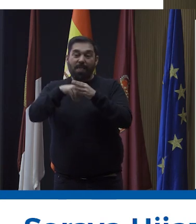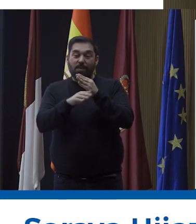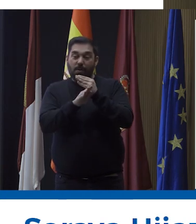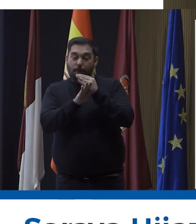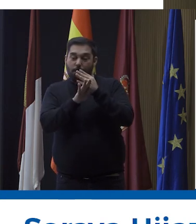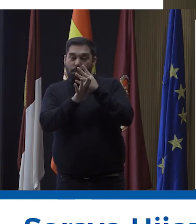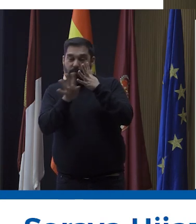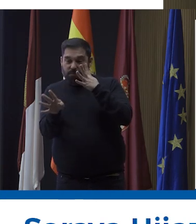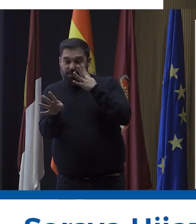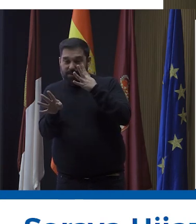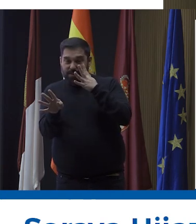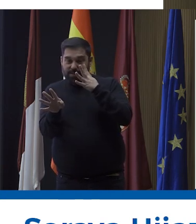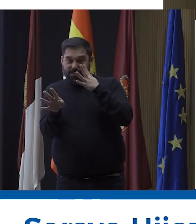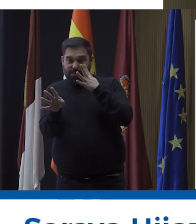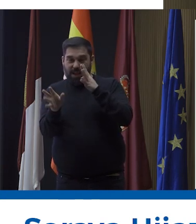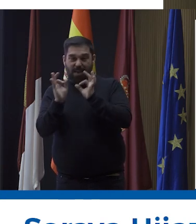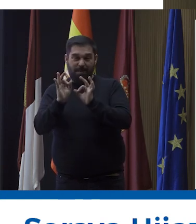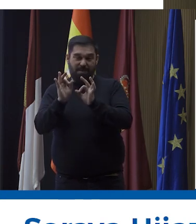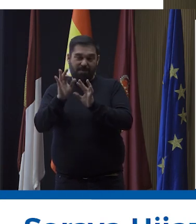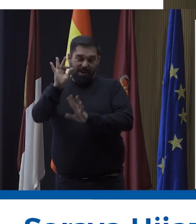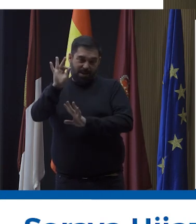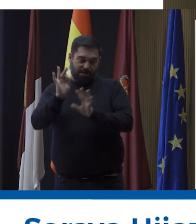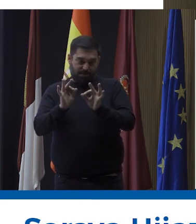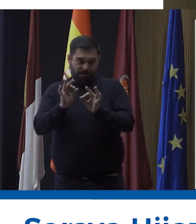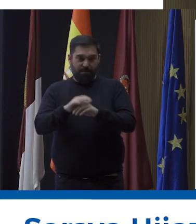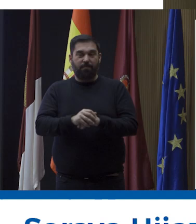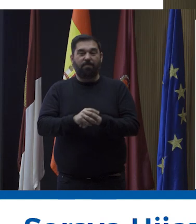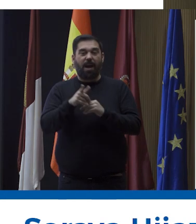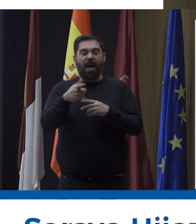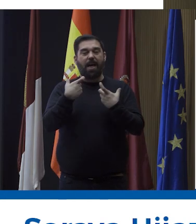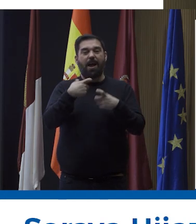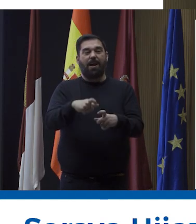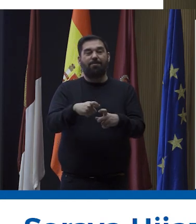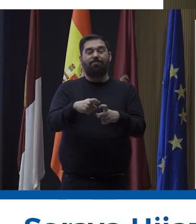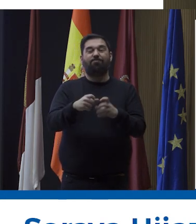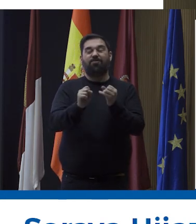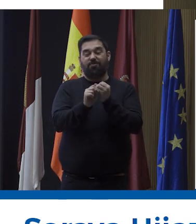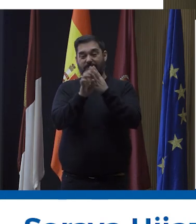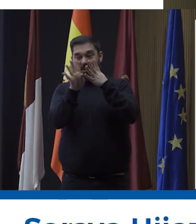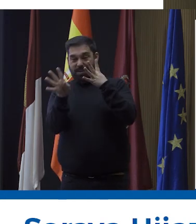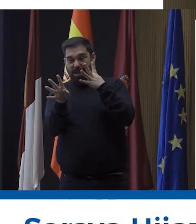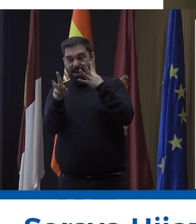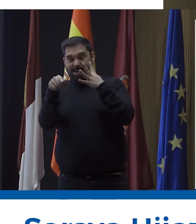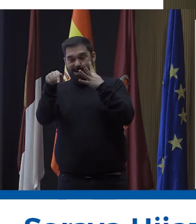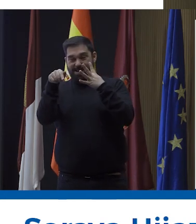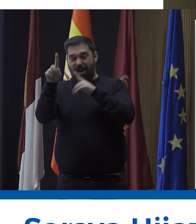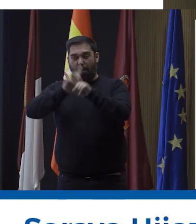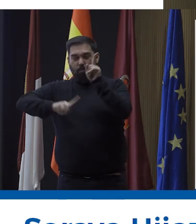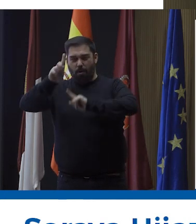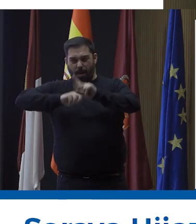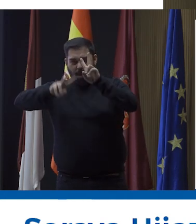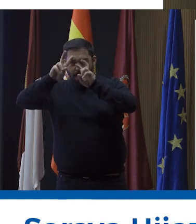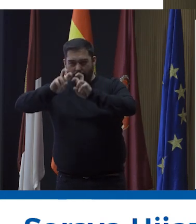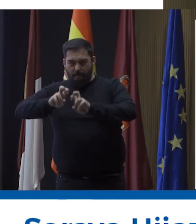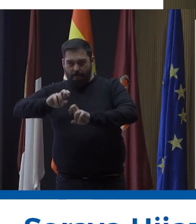áreas de subespecialización. Pues esta es el área de subespecialización que se dedica a valorar todos estos problemas y